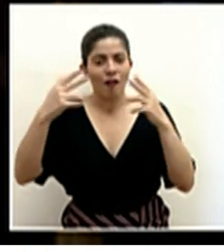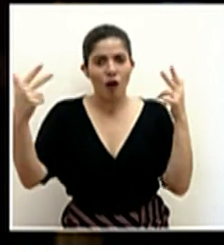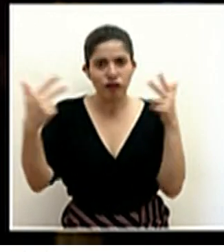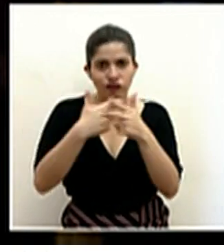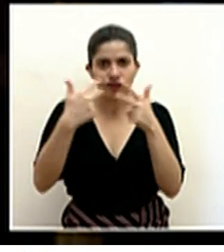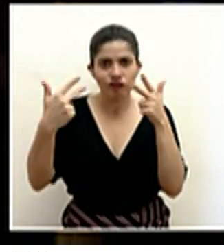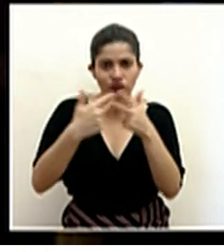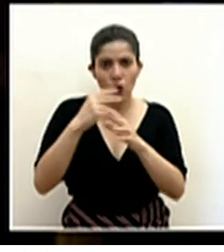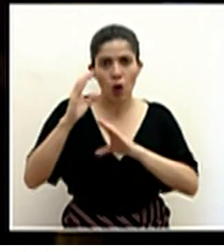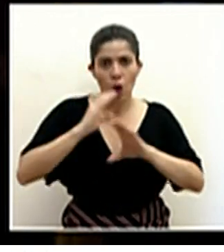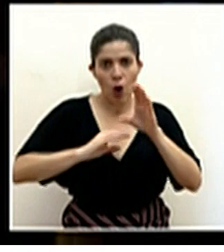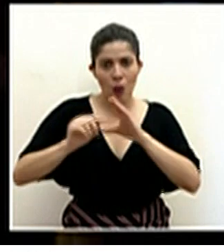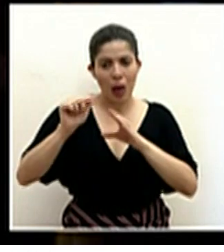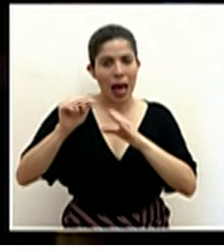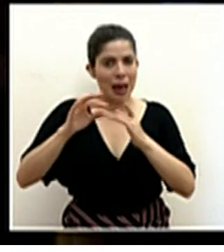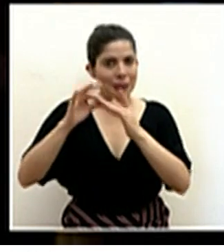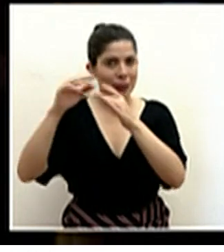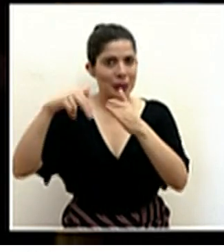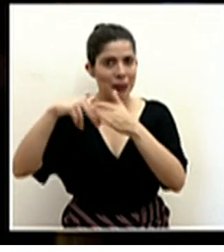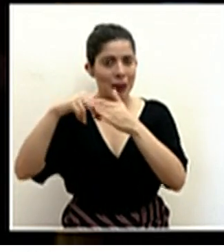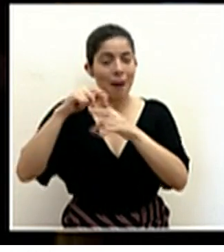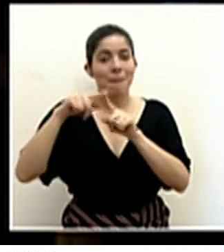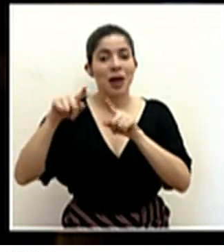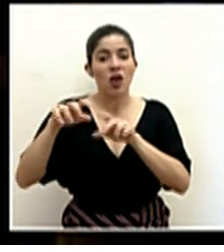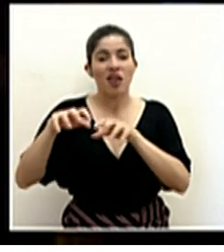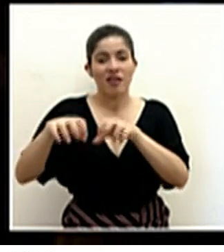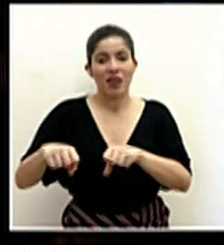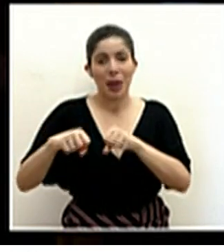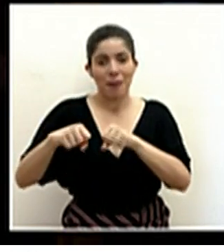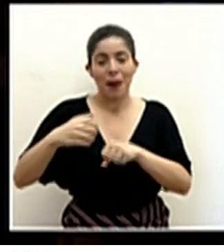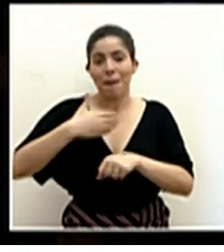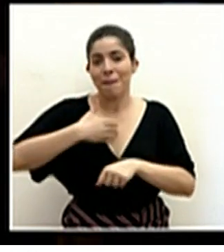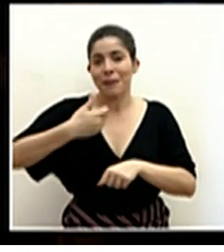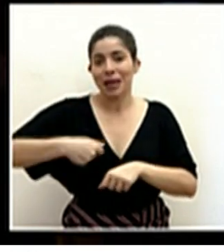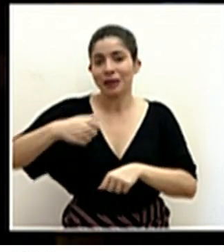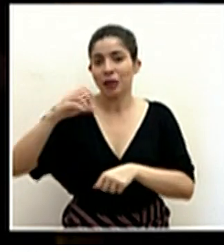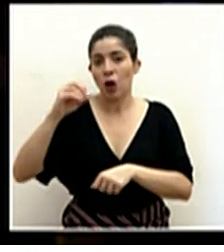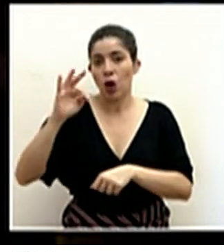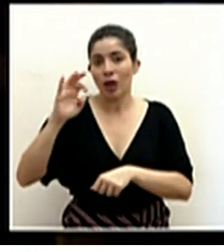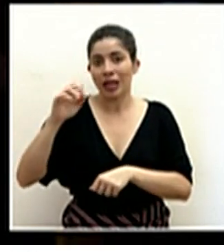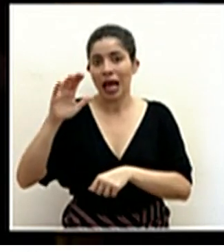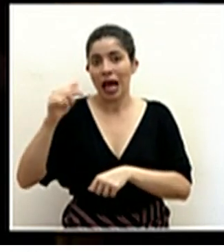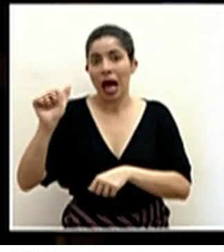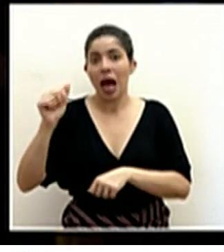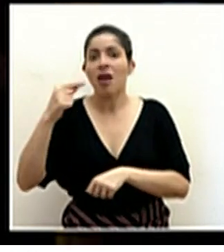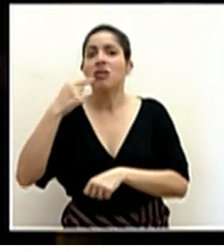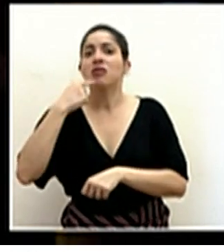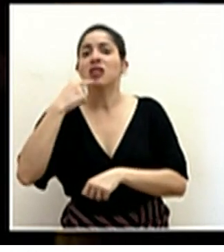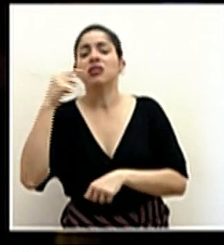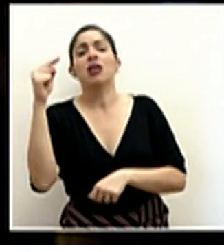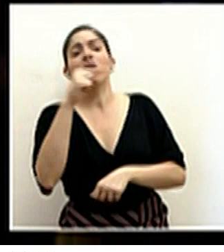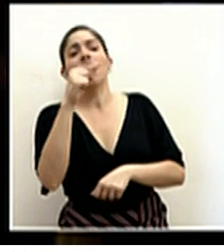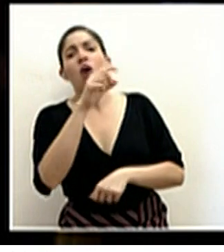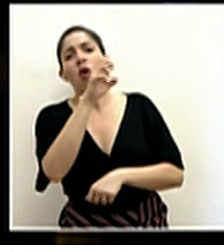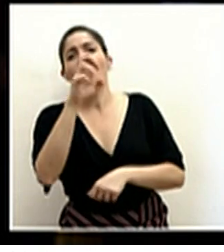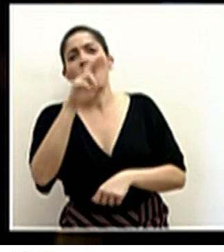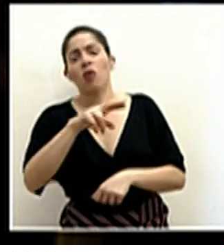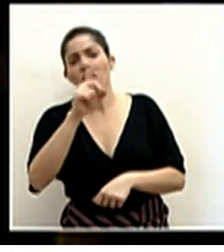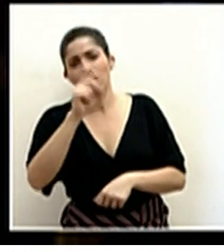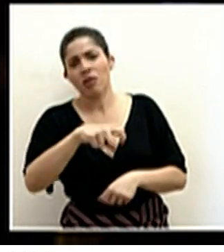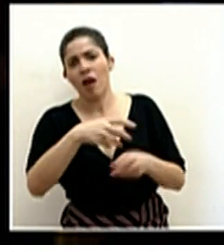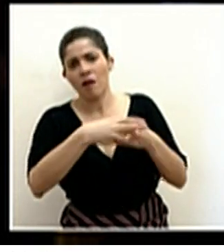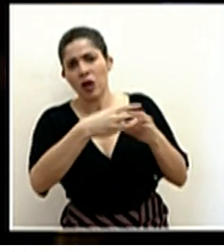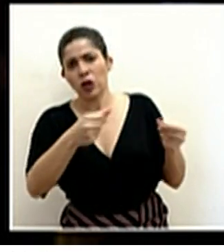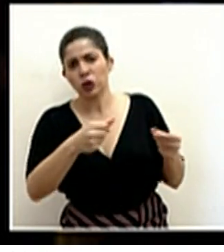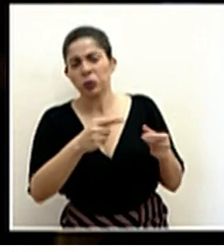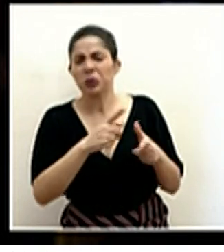comercial, pero es el régimen, es el presidente Ortega el que dice es Costa Rica la que tiene que solucionar esto.